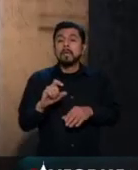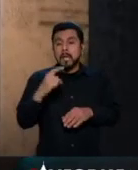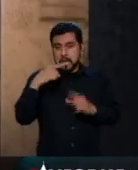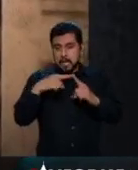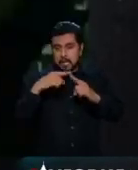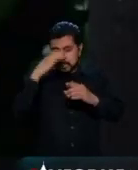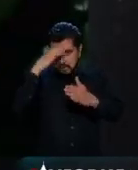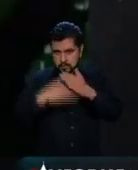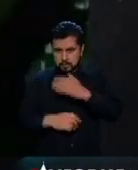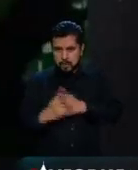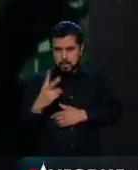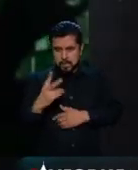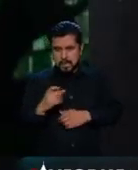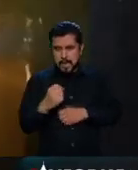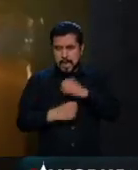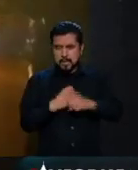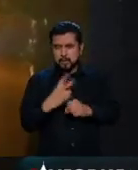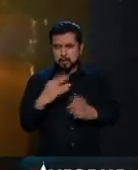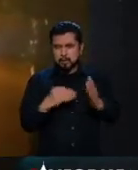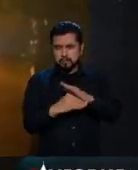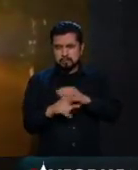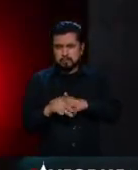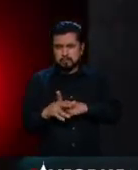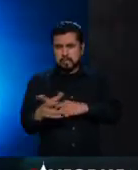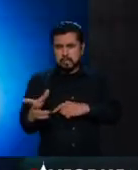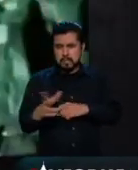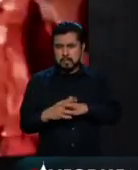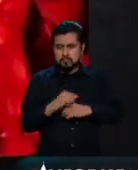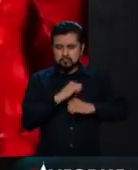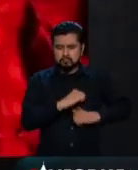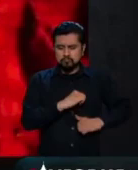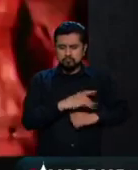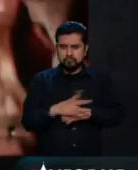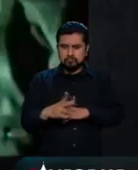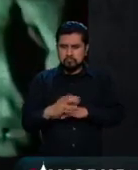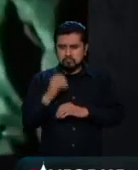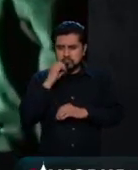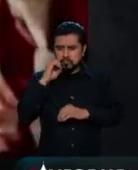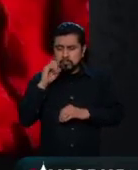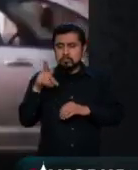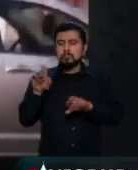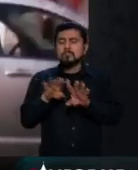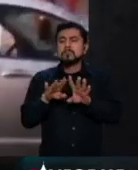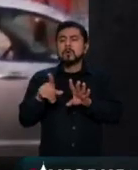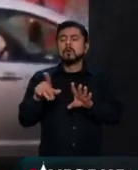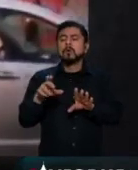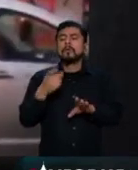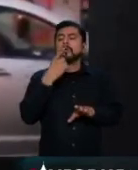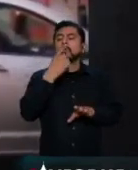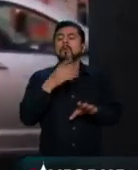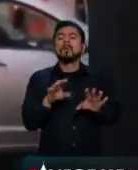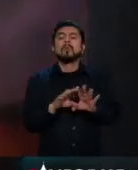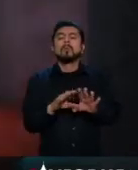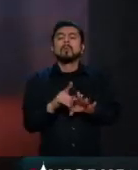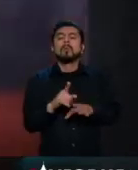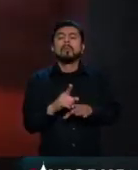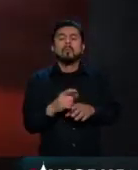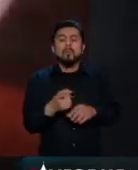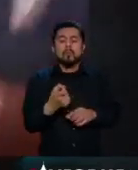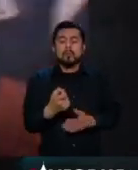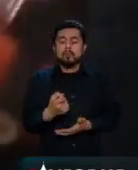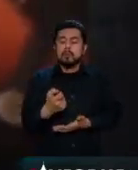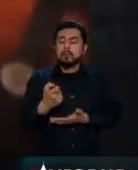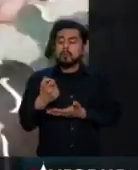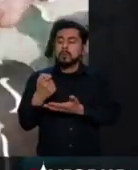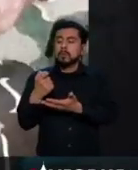2000 el secretario de la Conferencia del Episcopado que dijo que cuando el dinero mal habido llegaba a la Iglesia